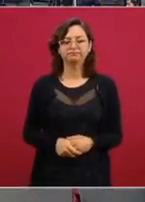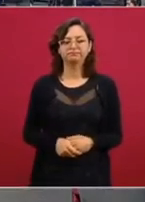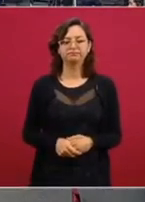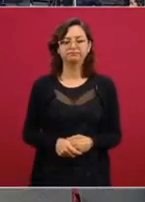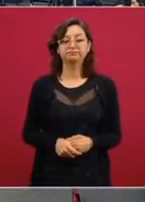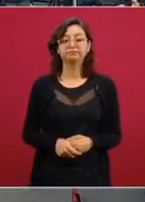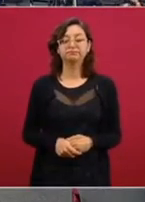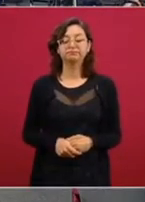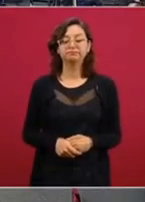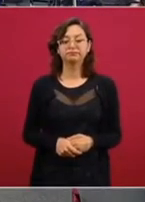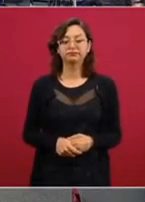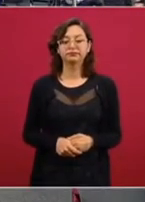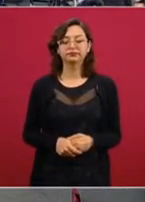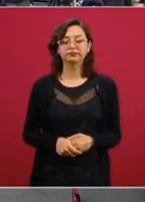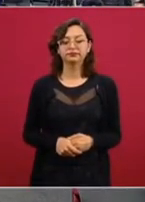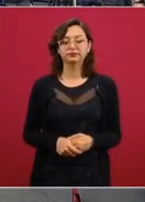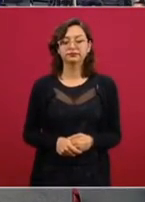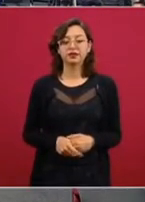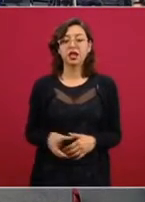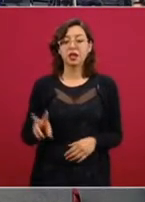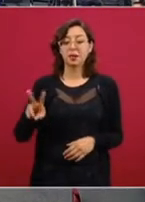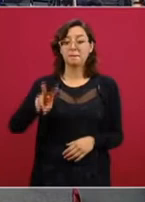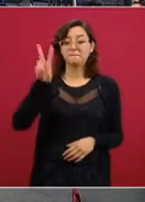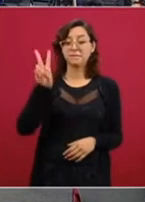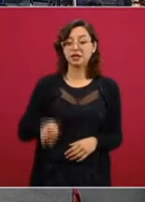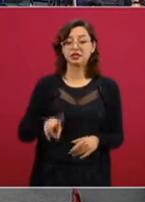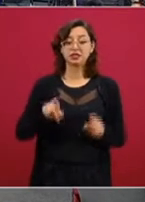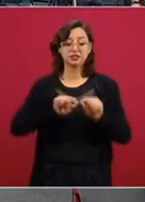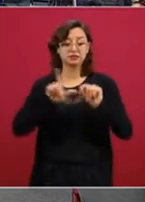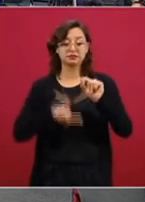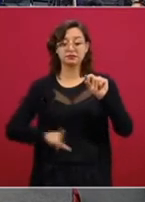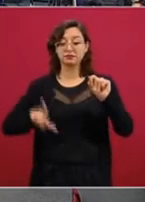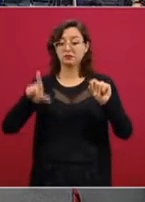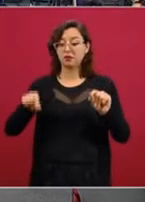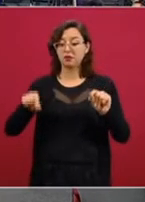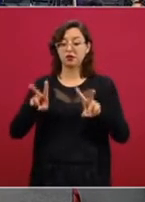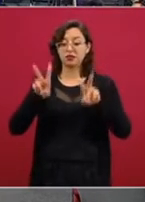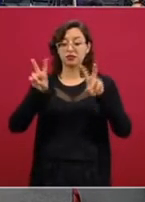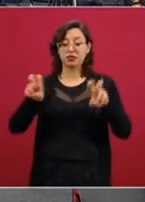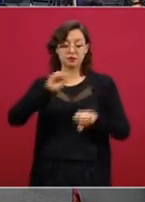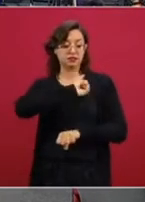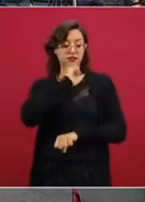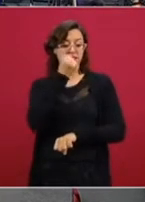de las medidas de seguridad sanitaria en México, que están